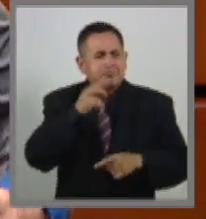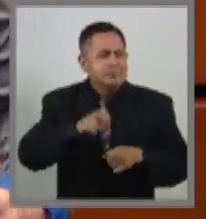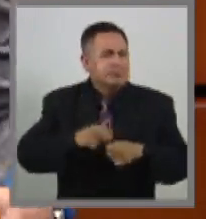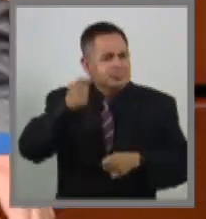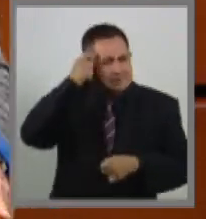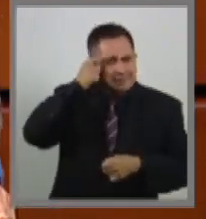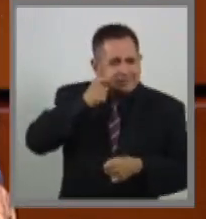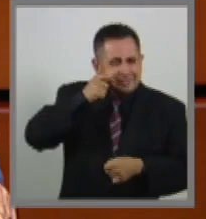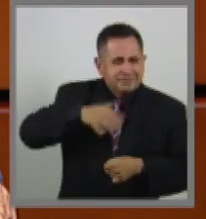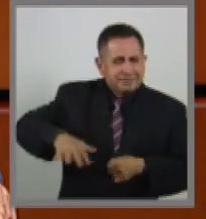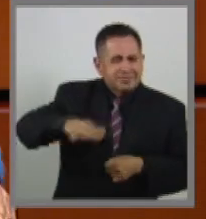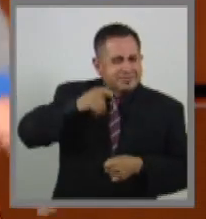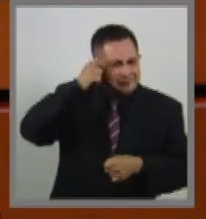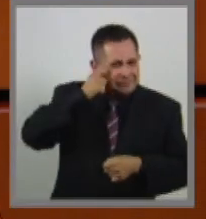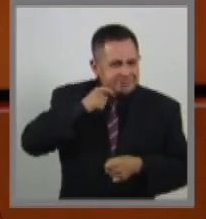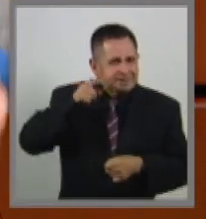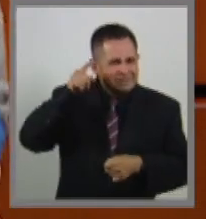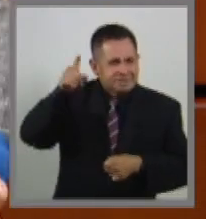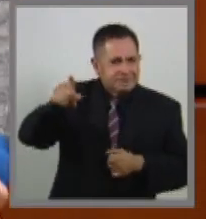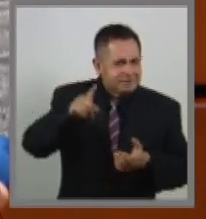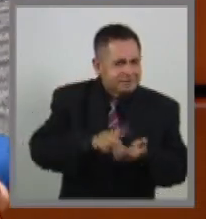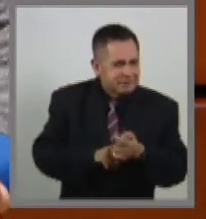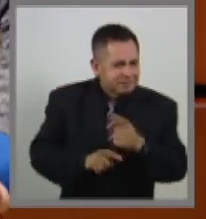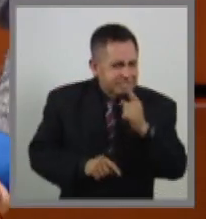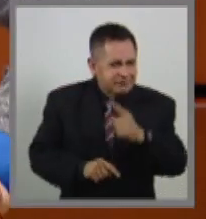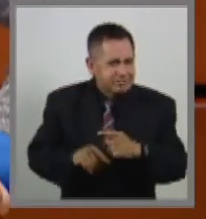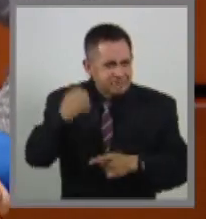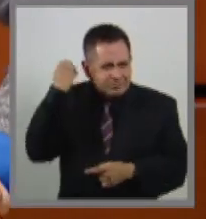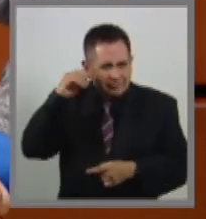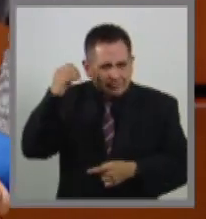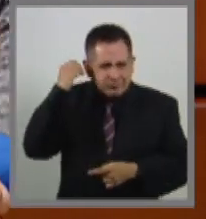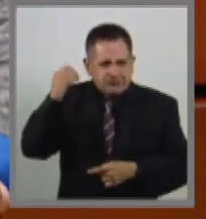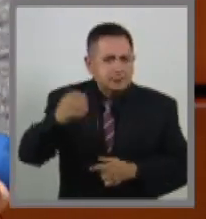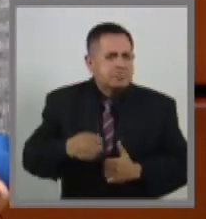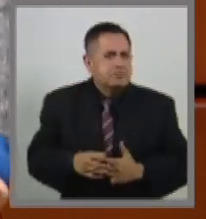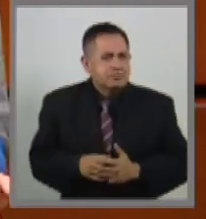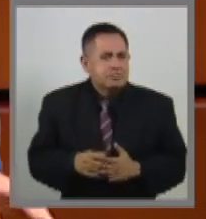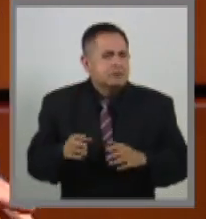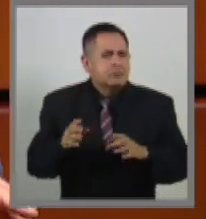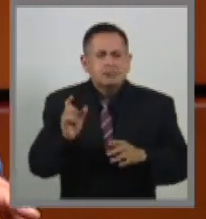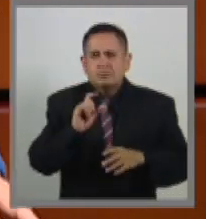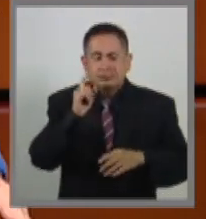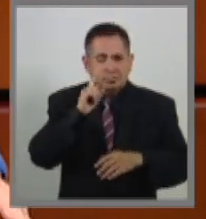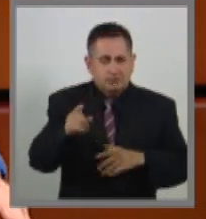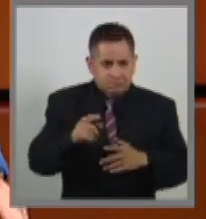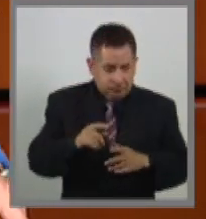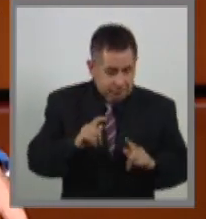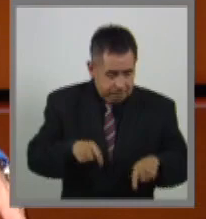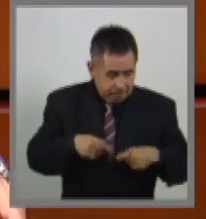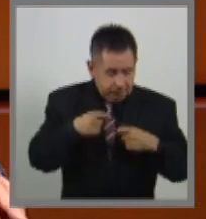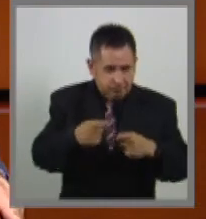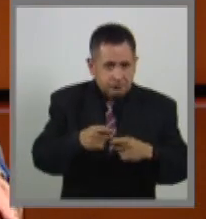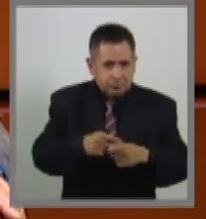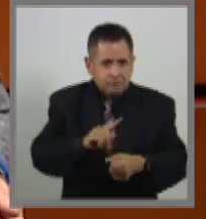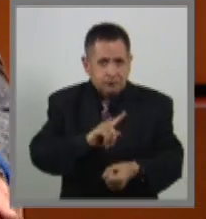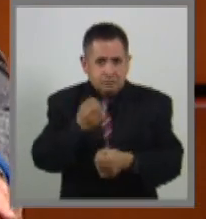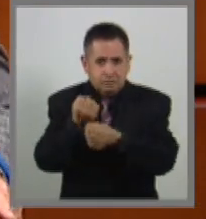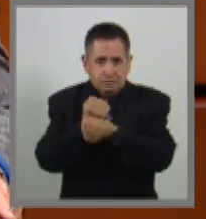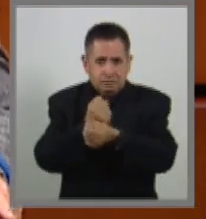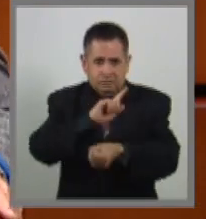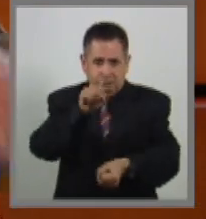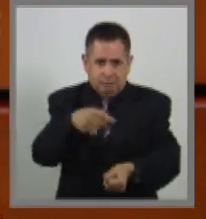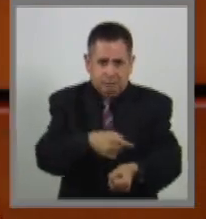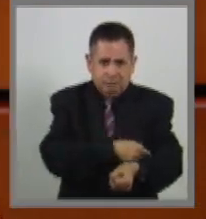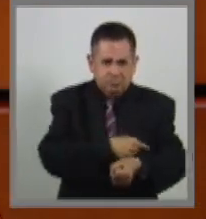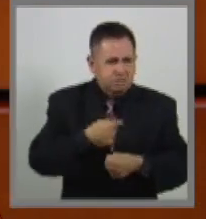Guerrero, allá en Oaxaca, cuando se le tenga que poner una transfusión a un enfermo